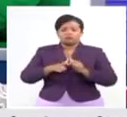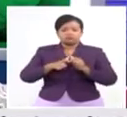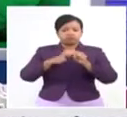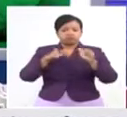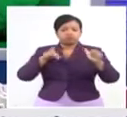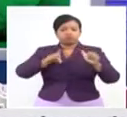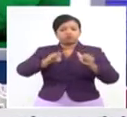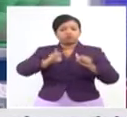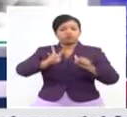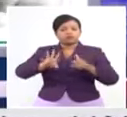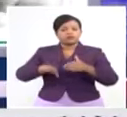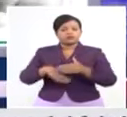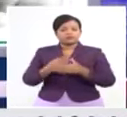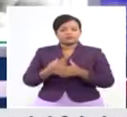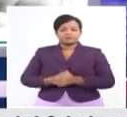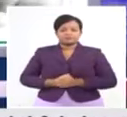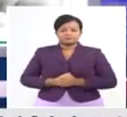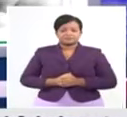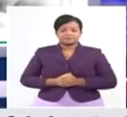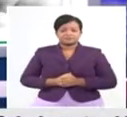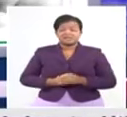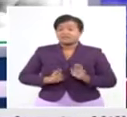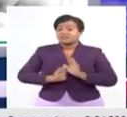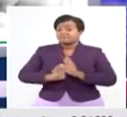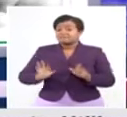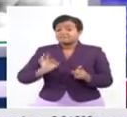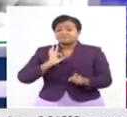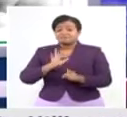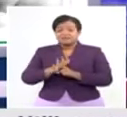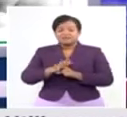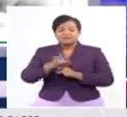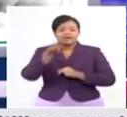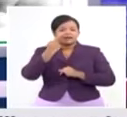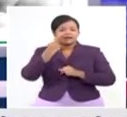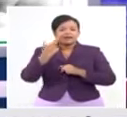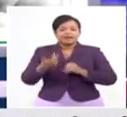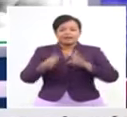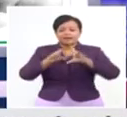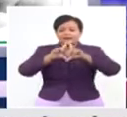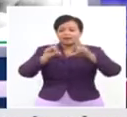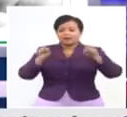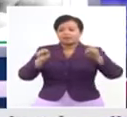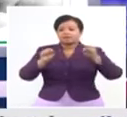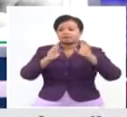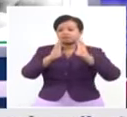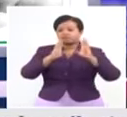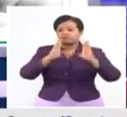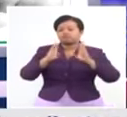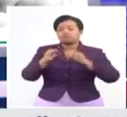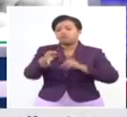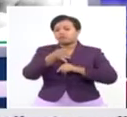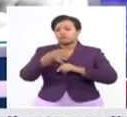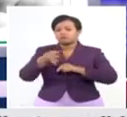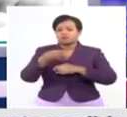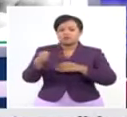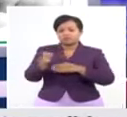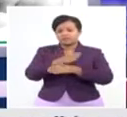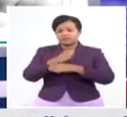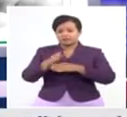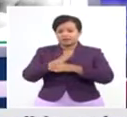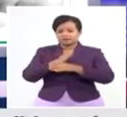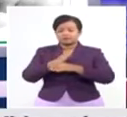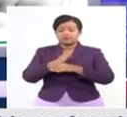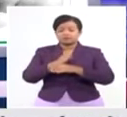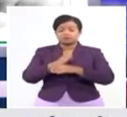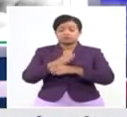3 días. Bueno, pasamos de inmediato entonces, doctor, a conocer cuál es la estadística por cada uno de los municipios del país, el impacto de